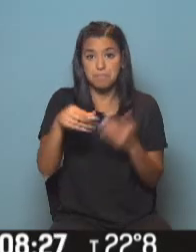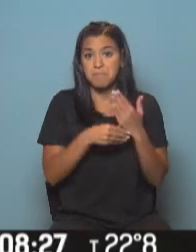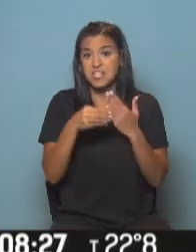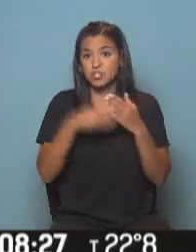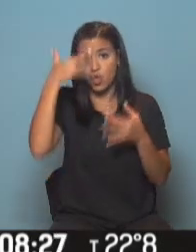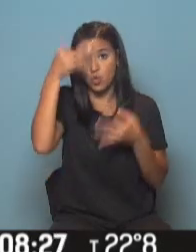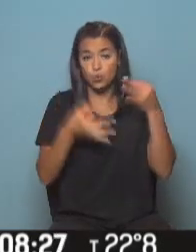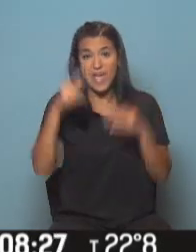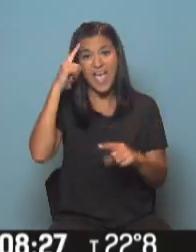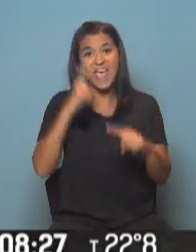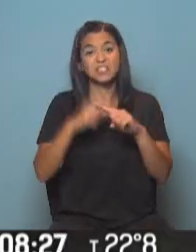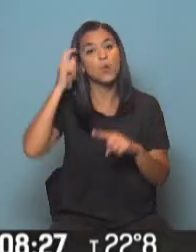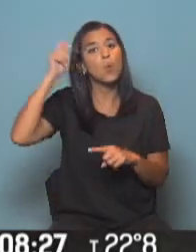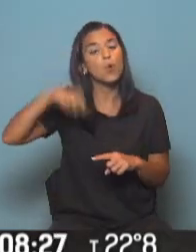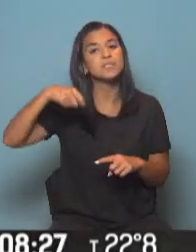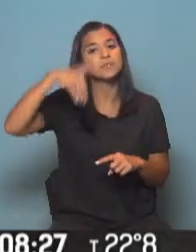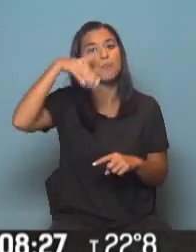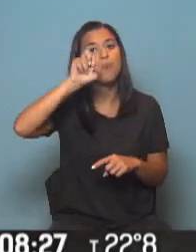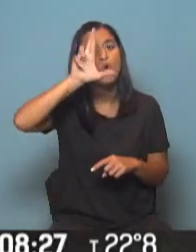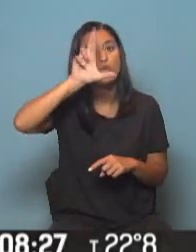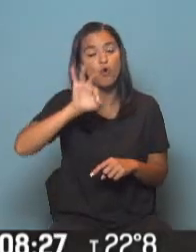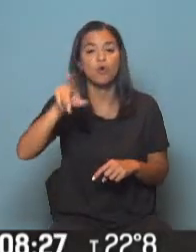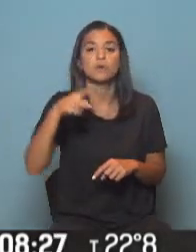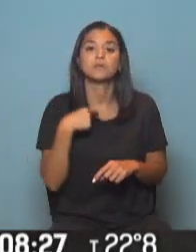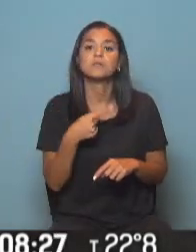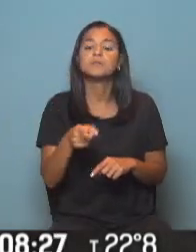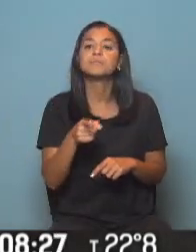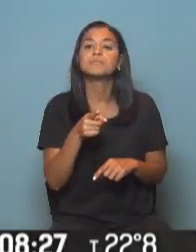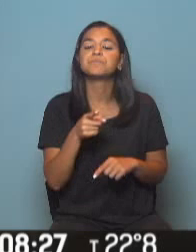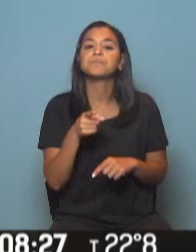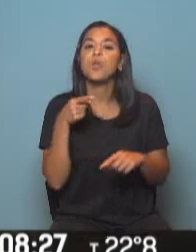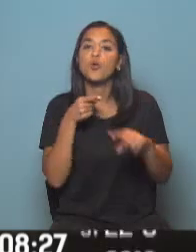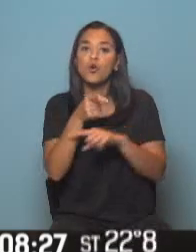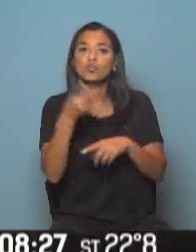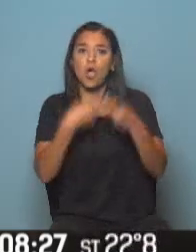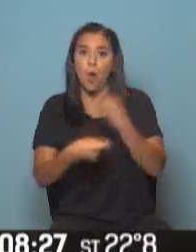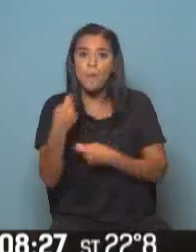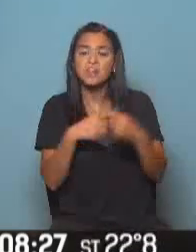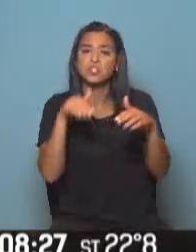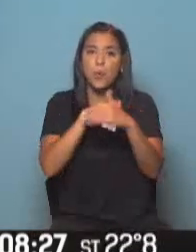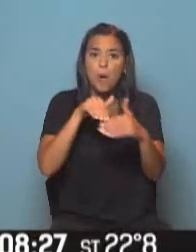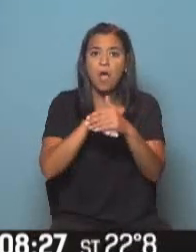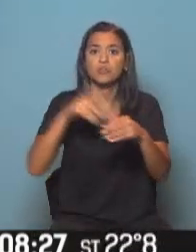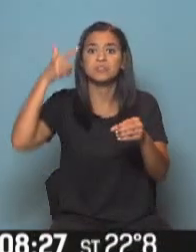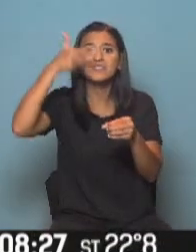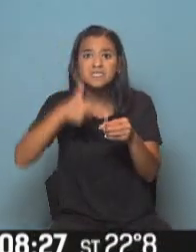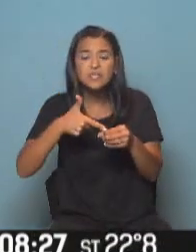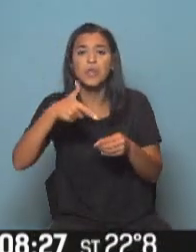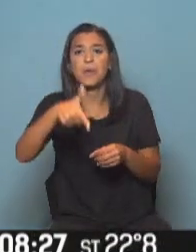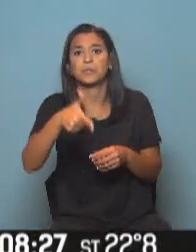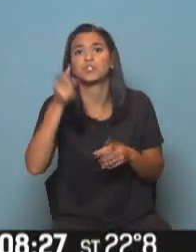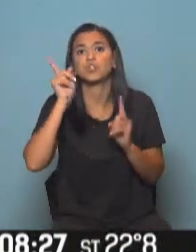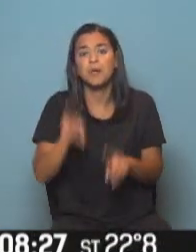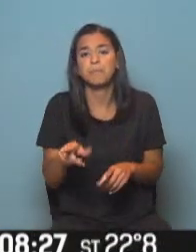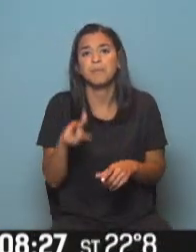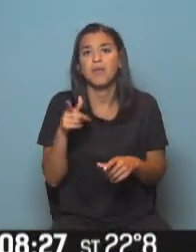Justicia ex juez Sergio Moro para combatir una serie de ataques ocurridos contra comercios bancos y estaciones de servicio perpetrados por el